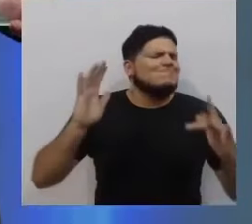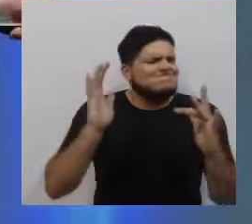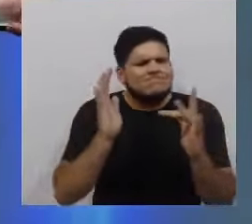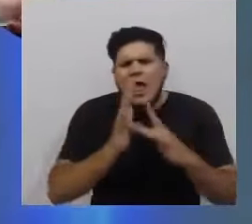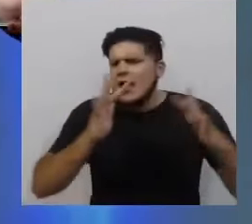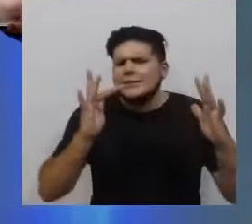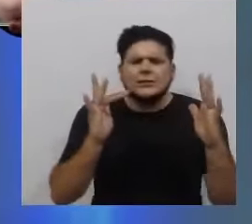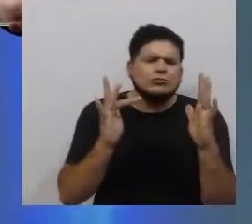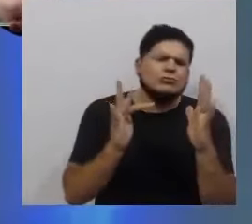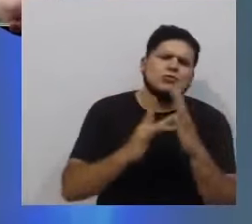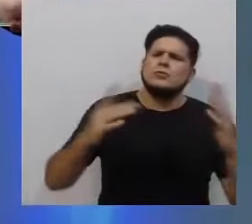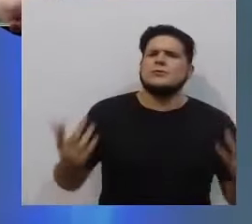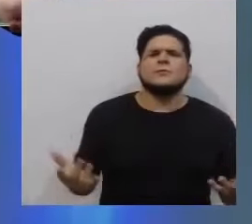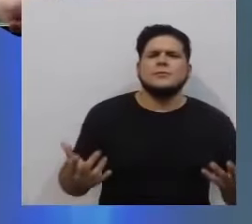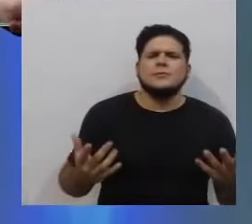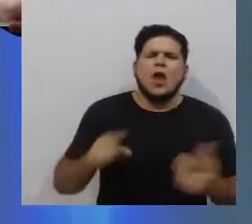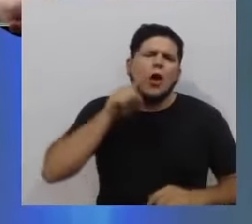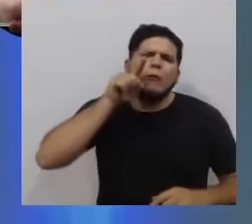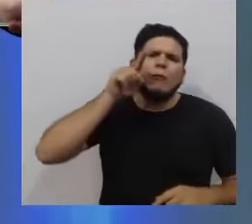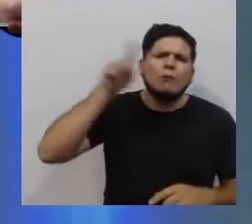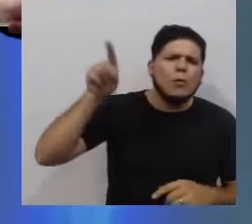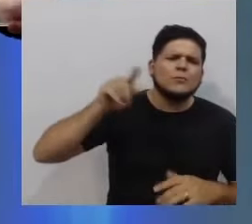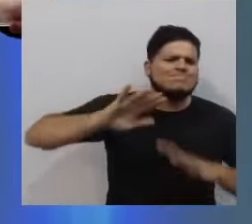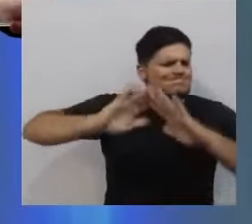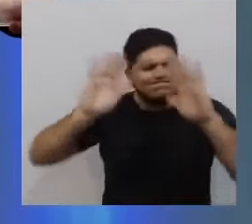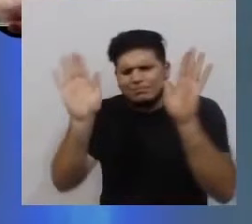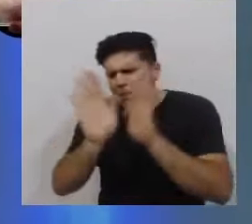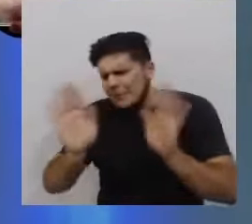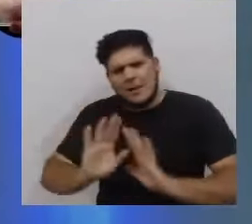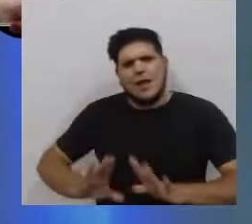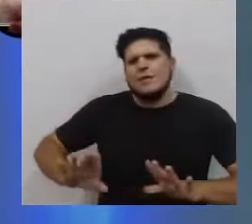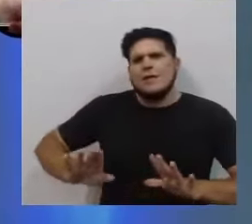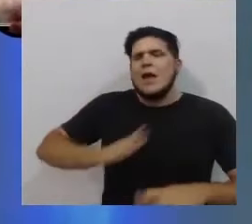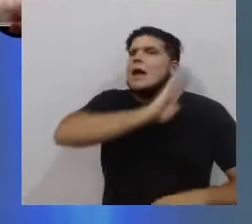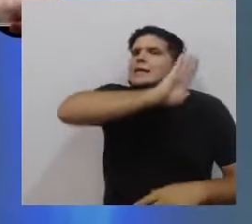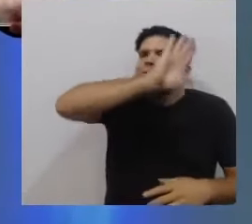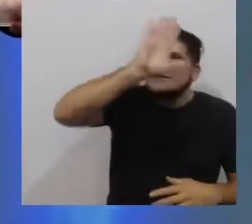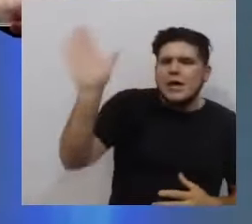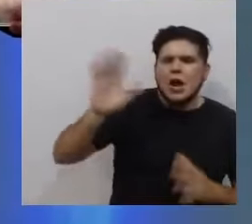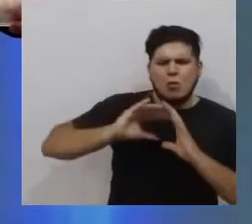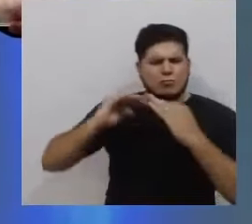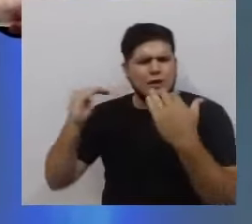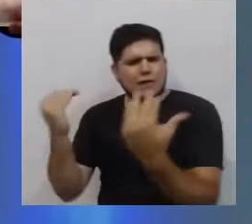cielo y la tierra con tu gran poder